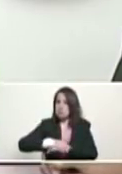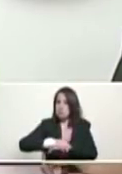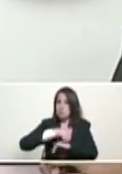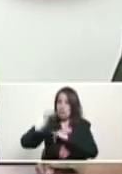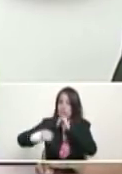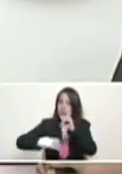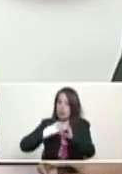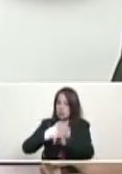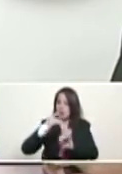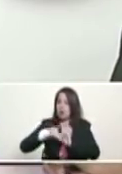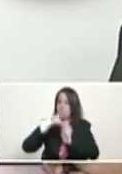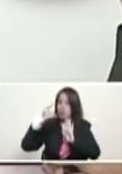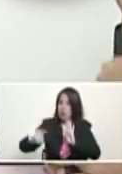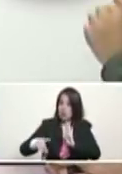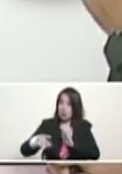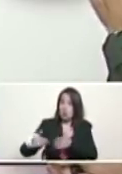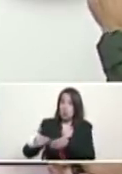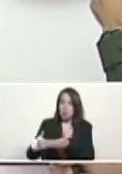los Estados Unidos de Norteamérica.